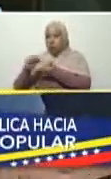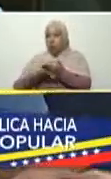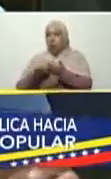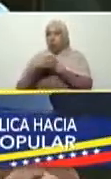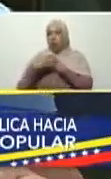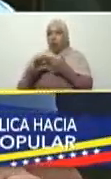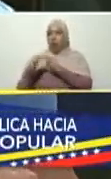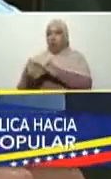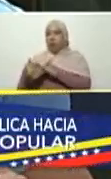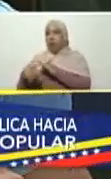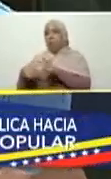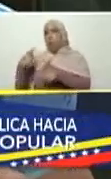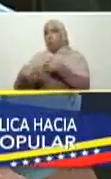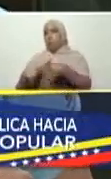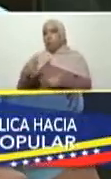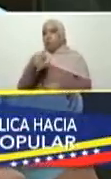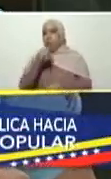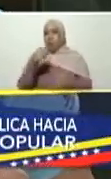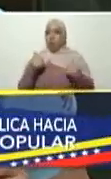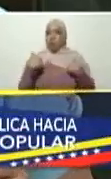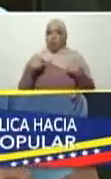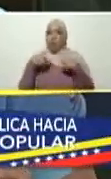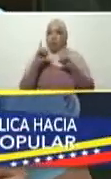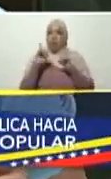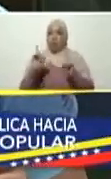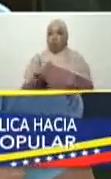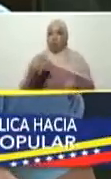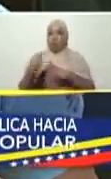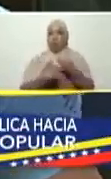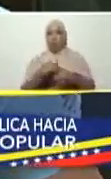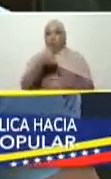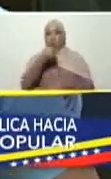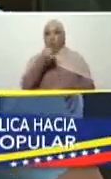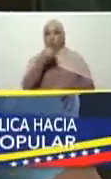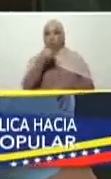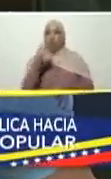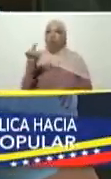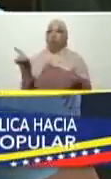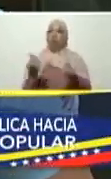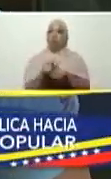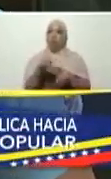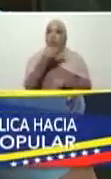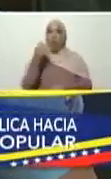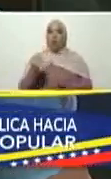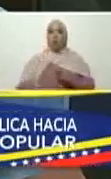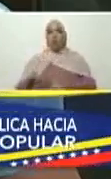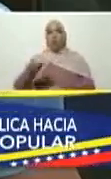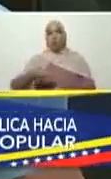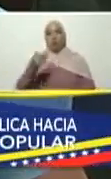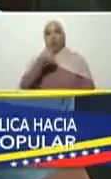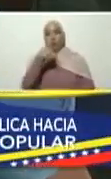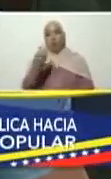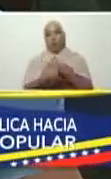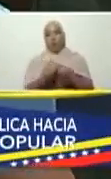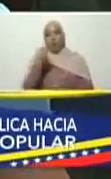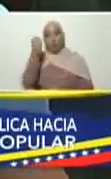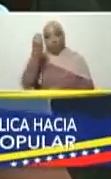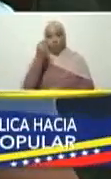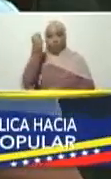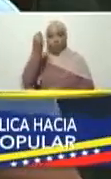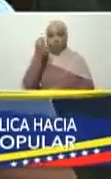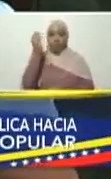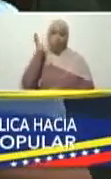No, eso puede ser parte de una necesidad de simplificar cosas, pero es lo medular. Lo medular es hacer consciente